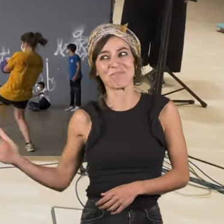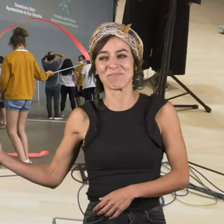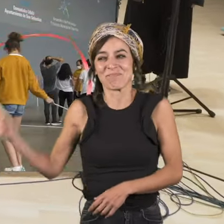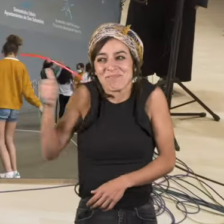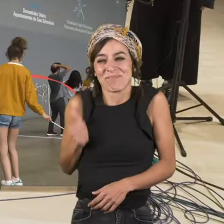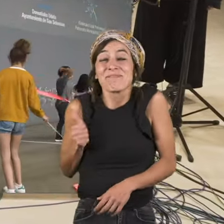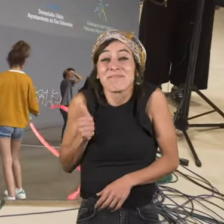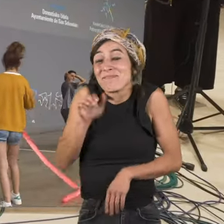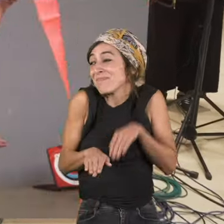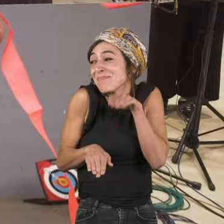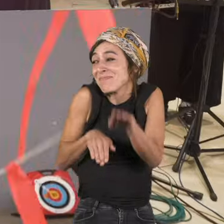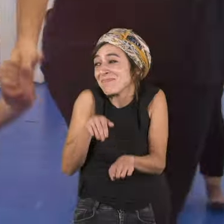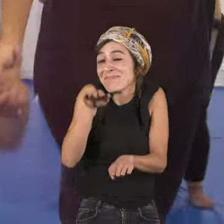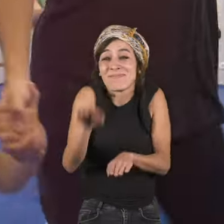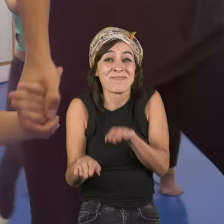Zurekin eman gura